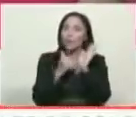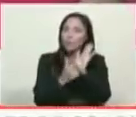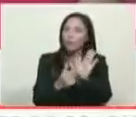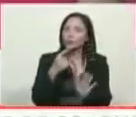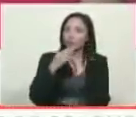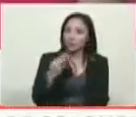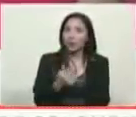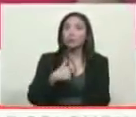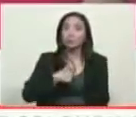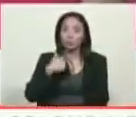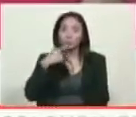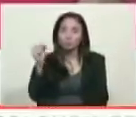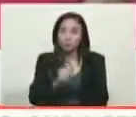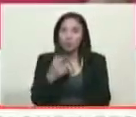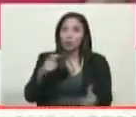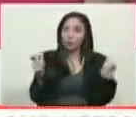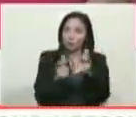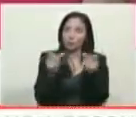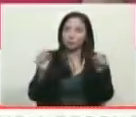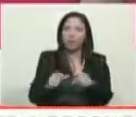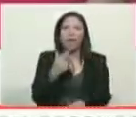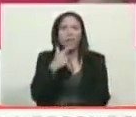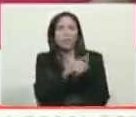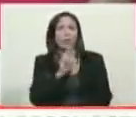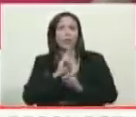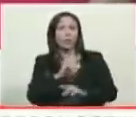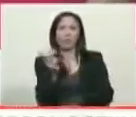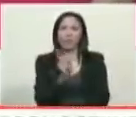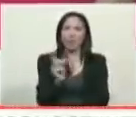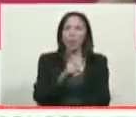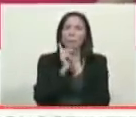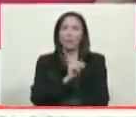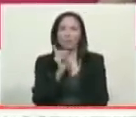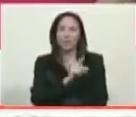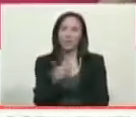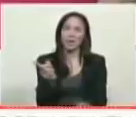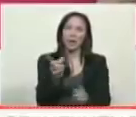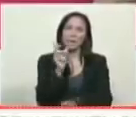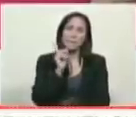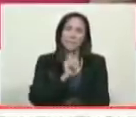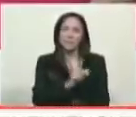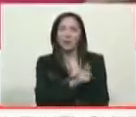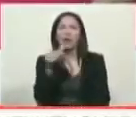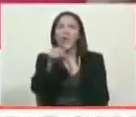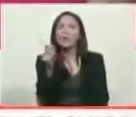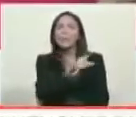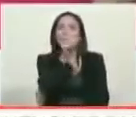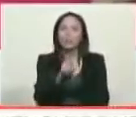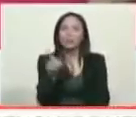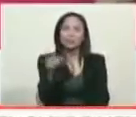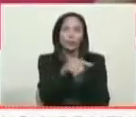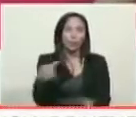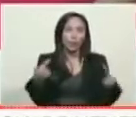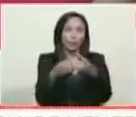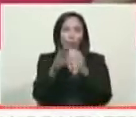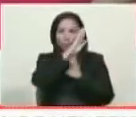que nos reunimos. Y él salió diciendo, no, es mentira. Bueno, no dijo eso. Cuando le preguntaron, ¿usted se reunió con Diosdado Cabello?